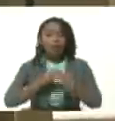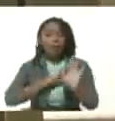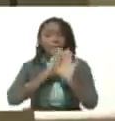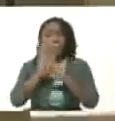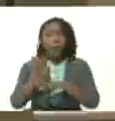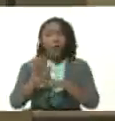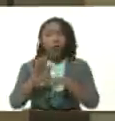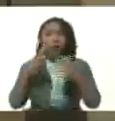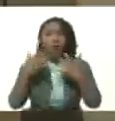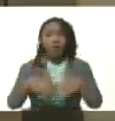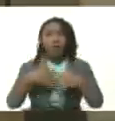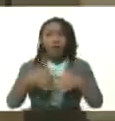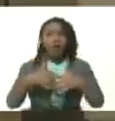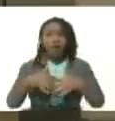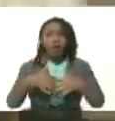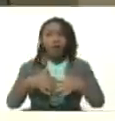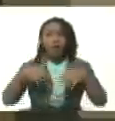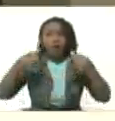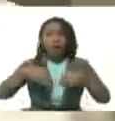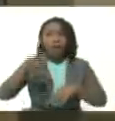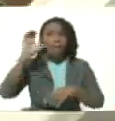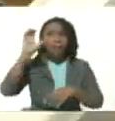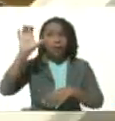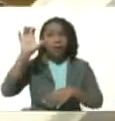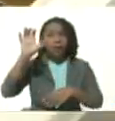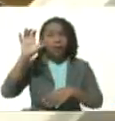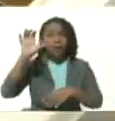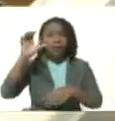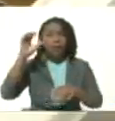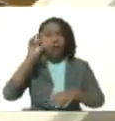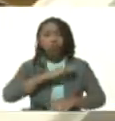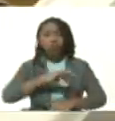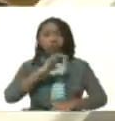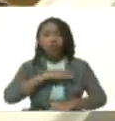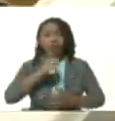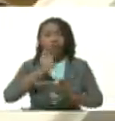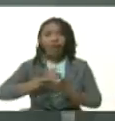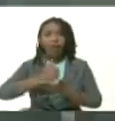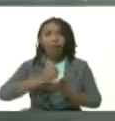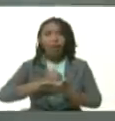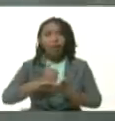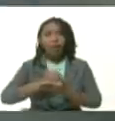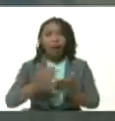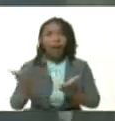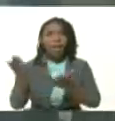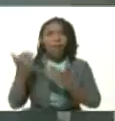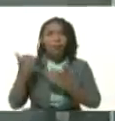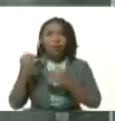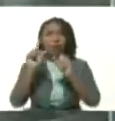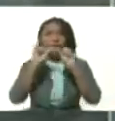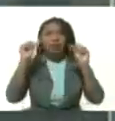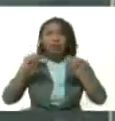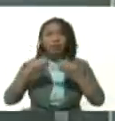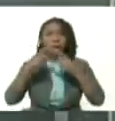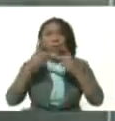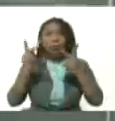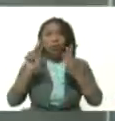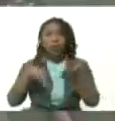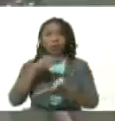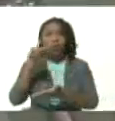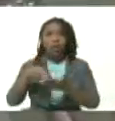a la empresa radicada en el país, soberanía farmacéutica y apoyo a nuestro sistema público nacional de